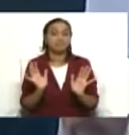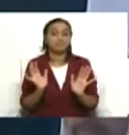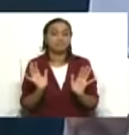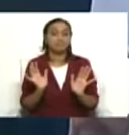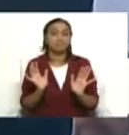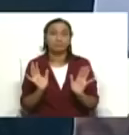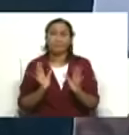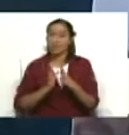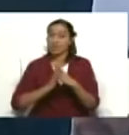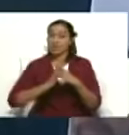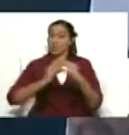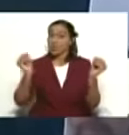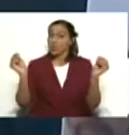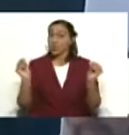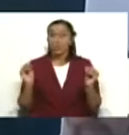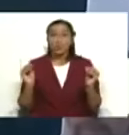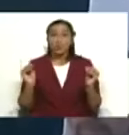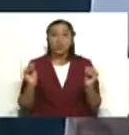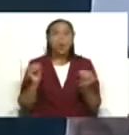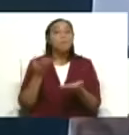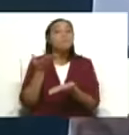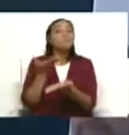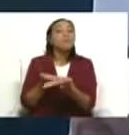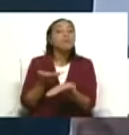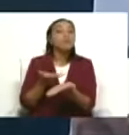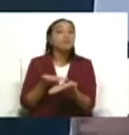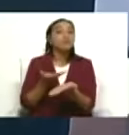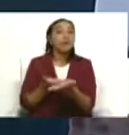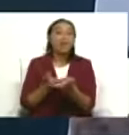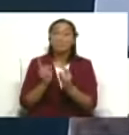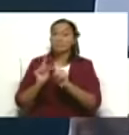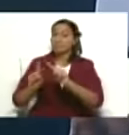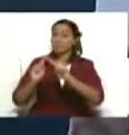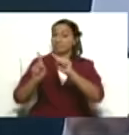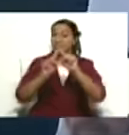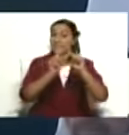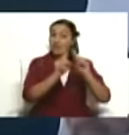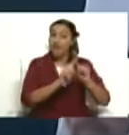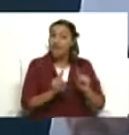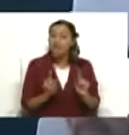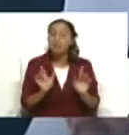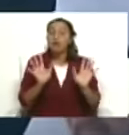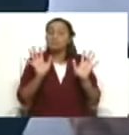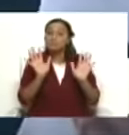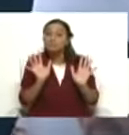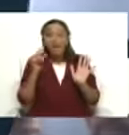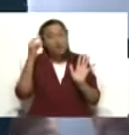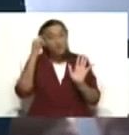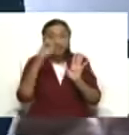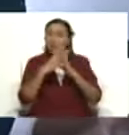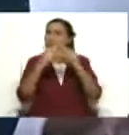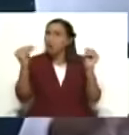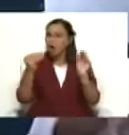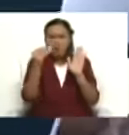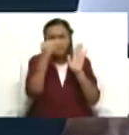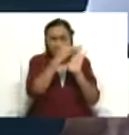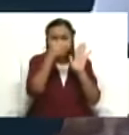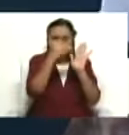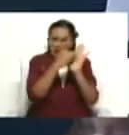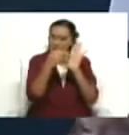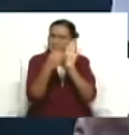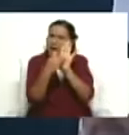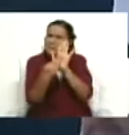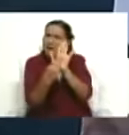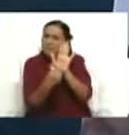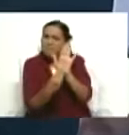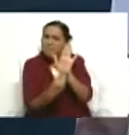Y todos y todas propusieron distintas posibilidades y todas fueron incluidas en esta propuesta para consideración